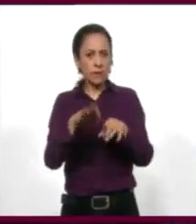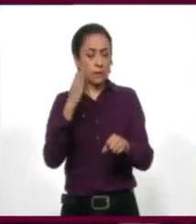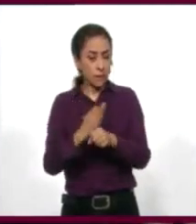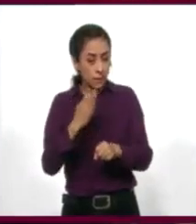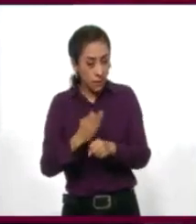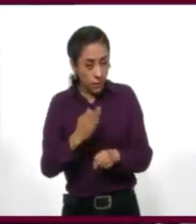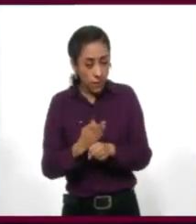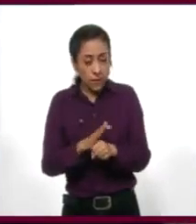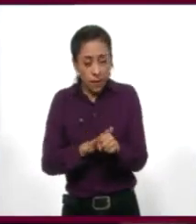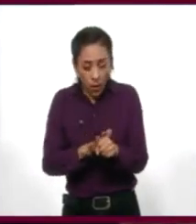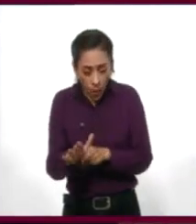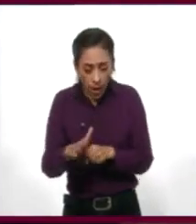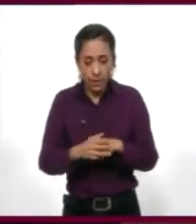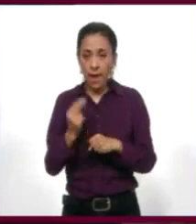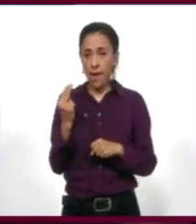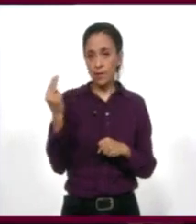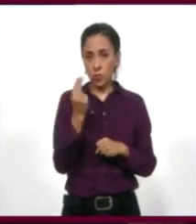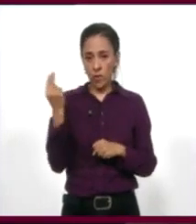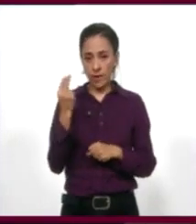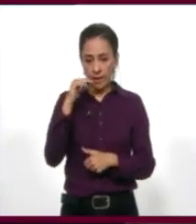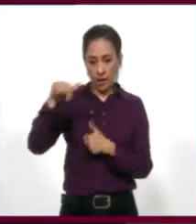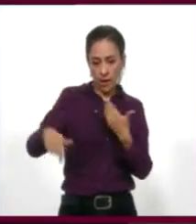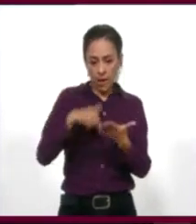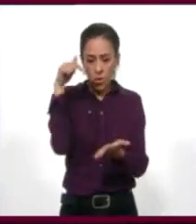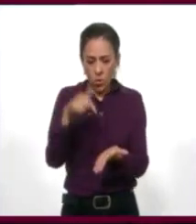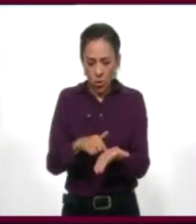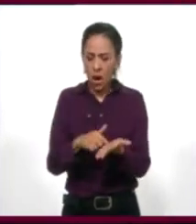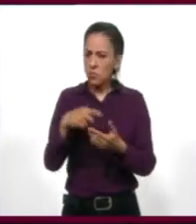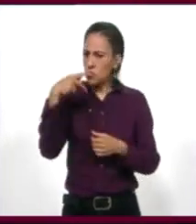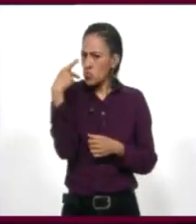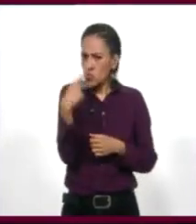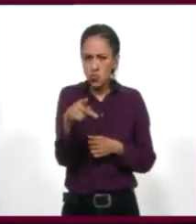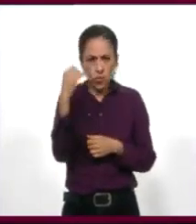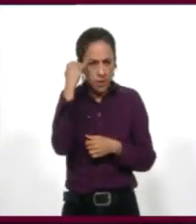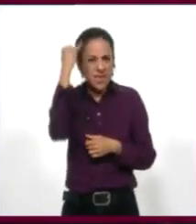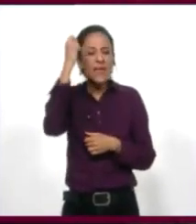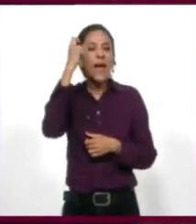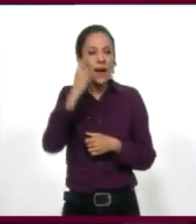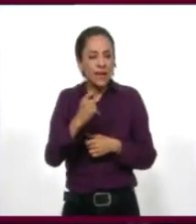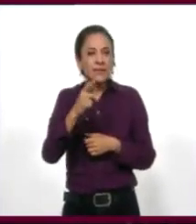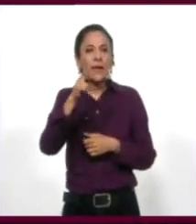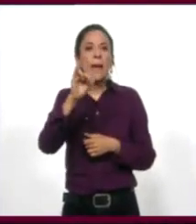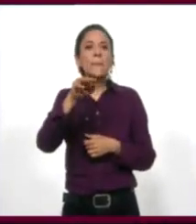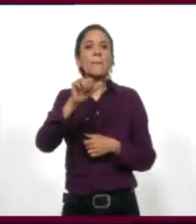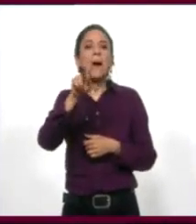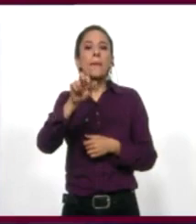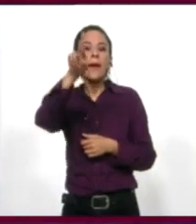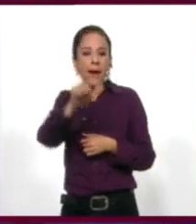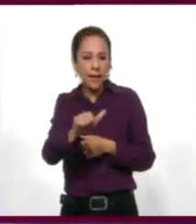Ballet Nacional de Eslovenia. Presenta una versión propia de la consagración de la primavera. Sobre esto, la siguiente